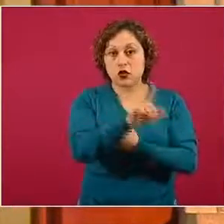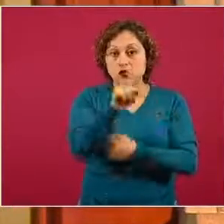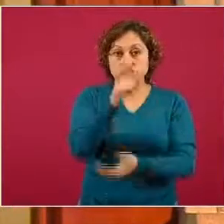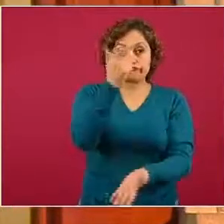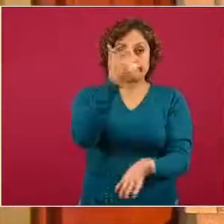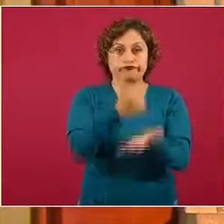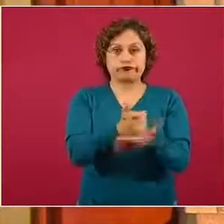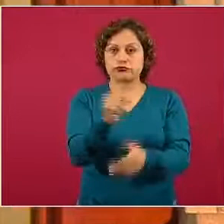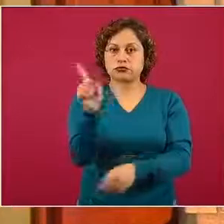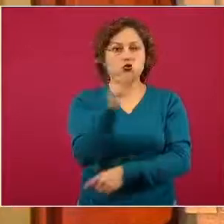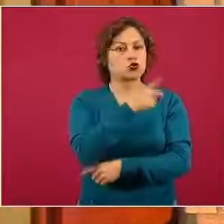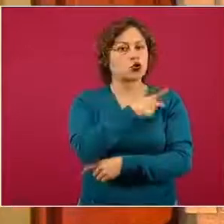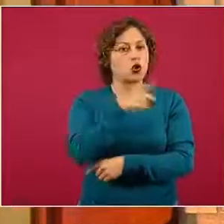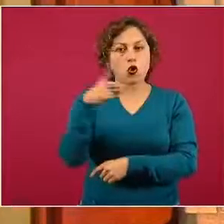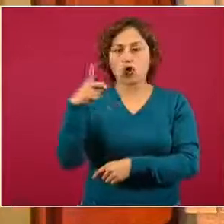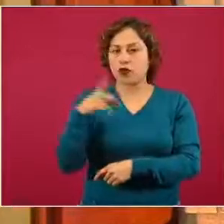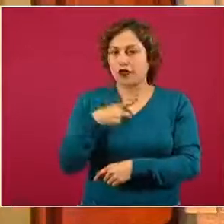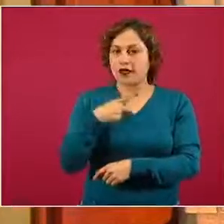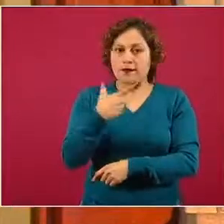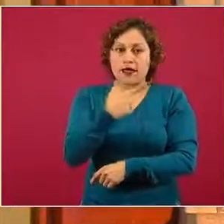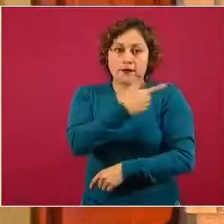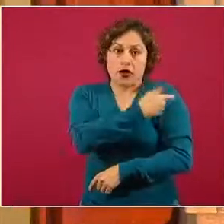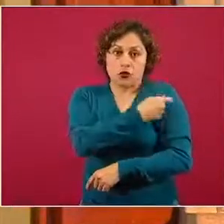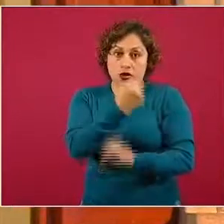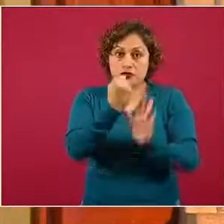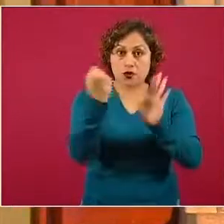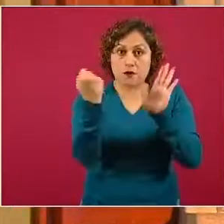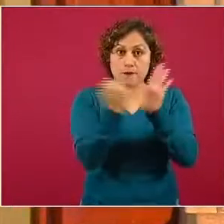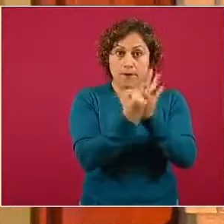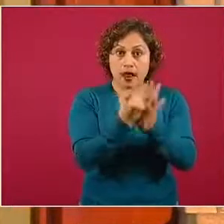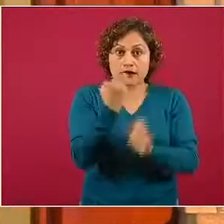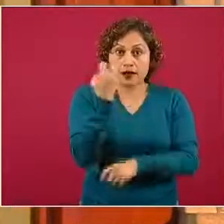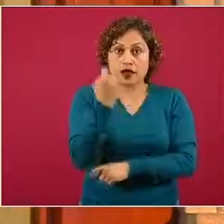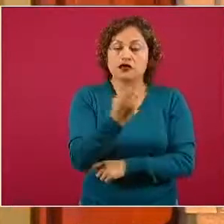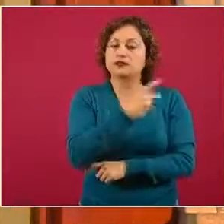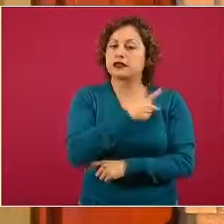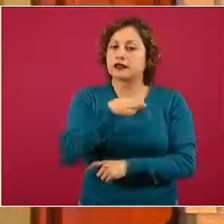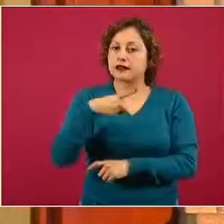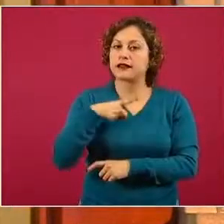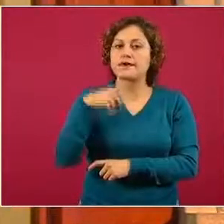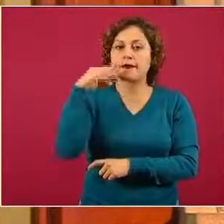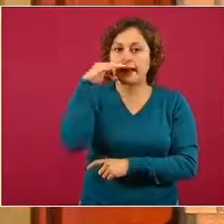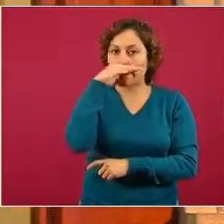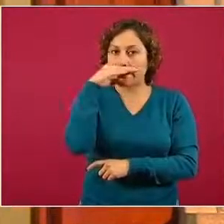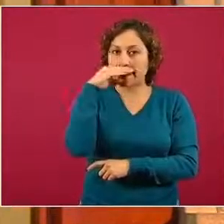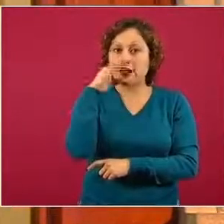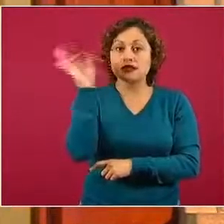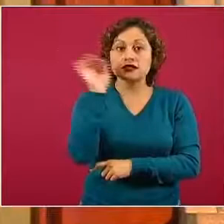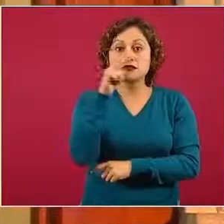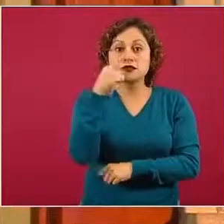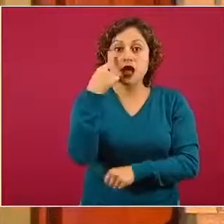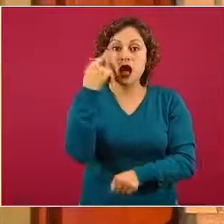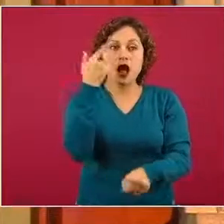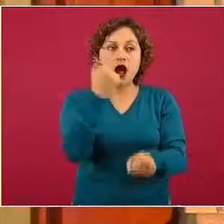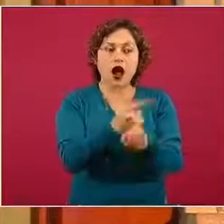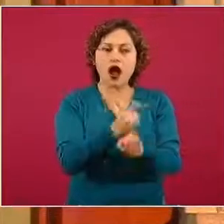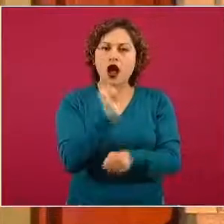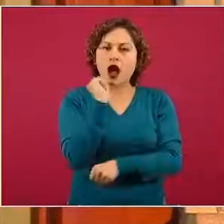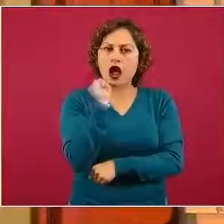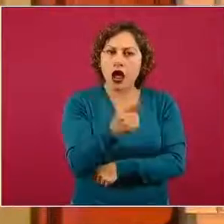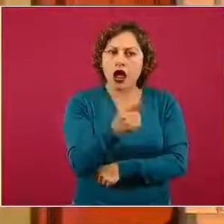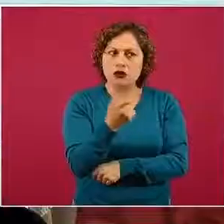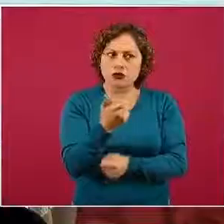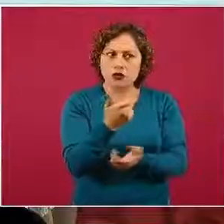la vacunación debe de ser gratuita y está inclusive en su derecho de denunciar a la unidad o a la persona que